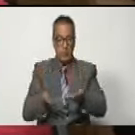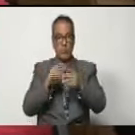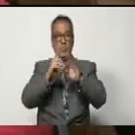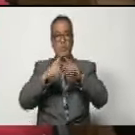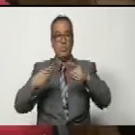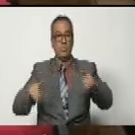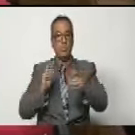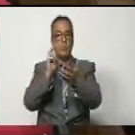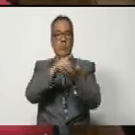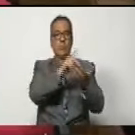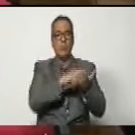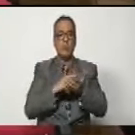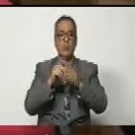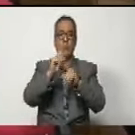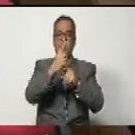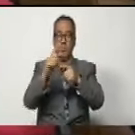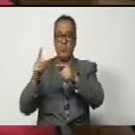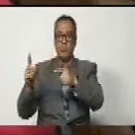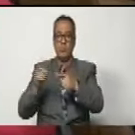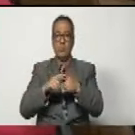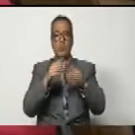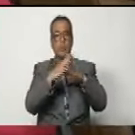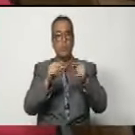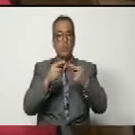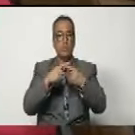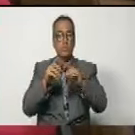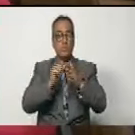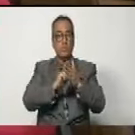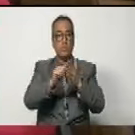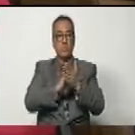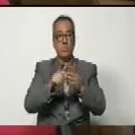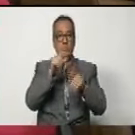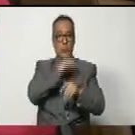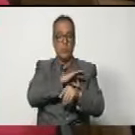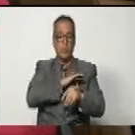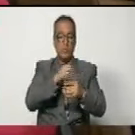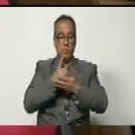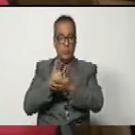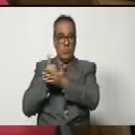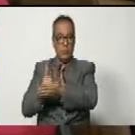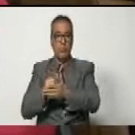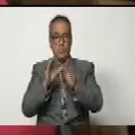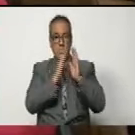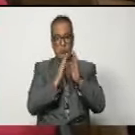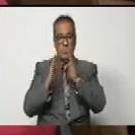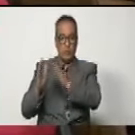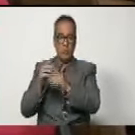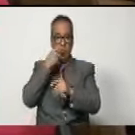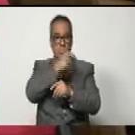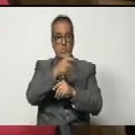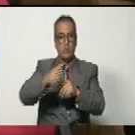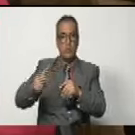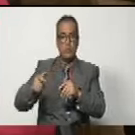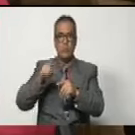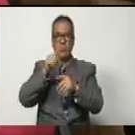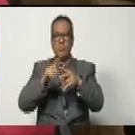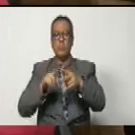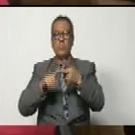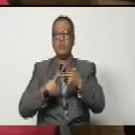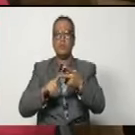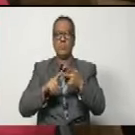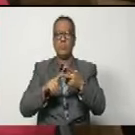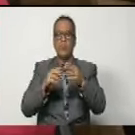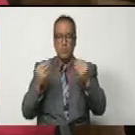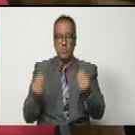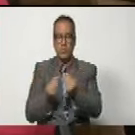democracia participativa y protagónica en todos los ámbitos de la sociedad para fortalecer la organización del pueblo como sujeto colectivo